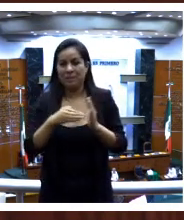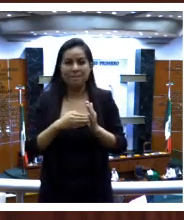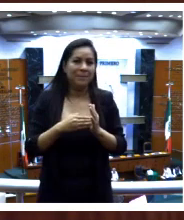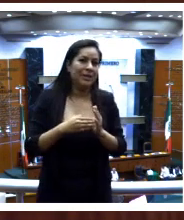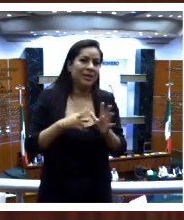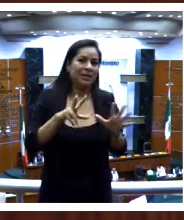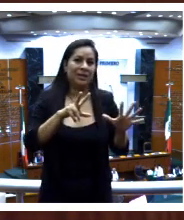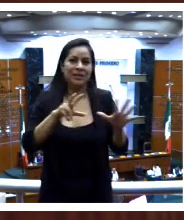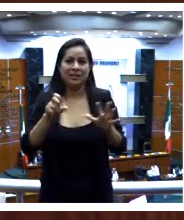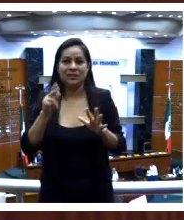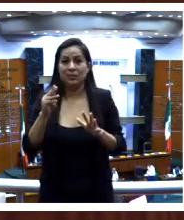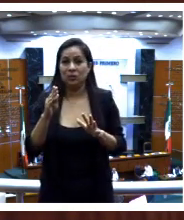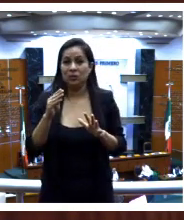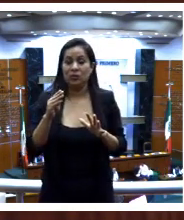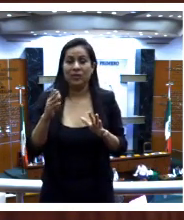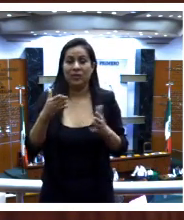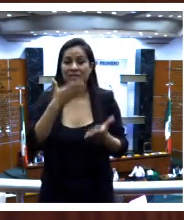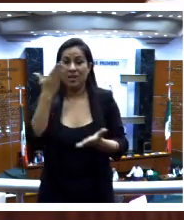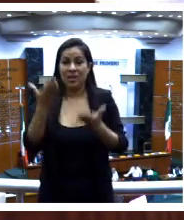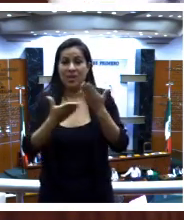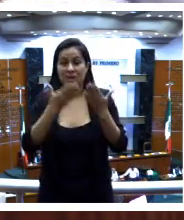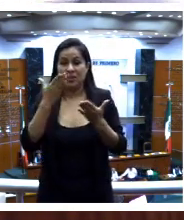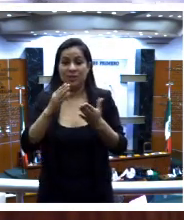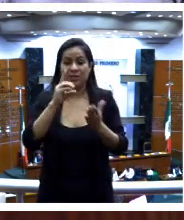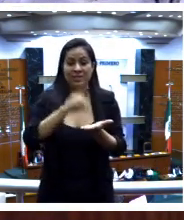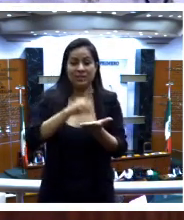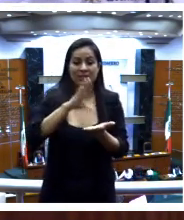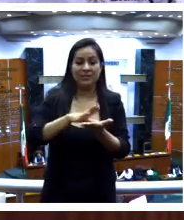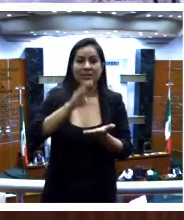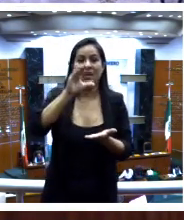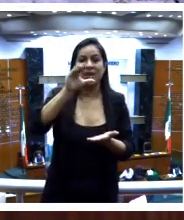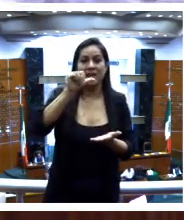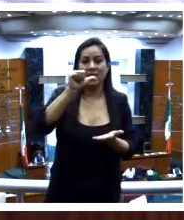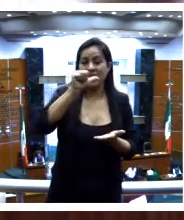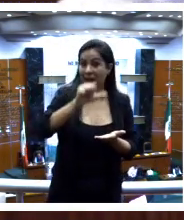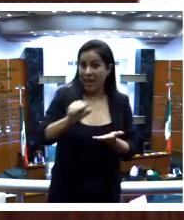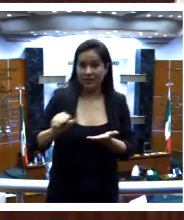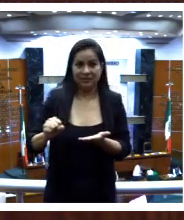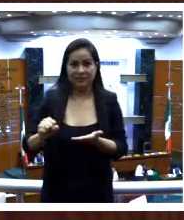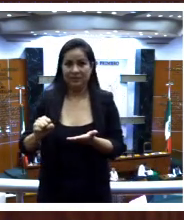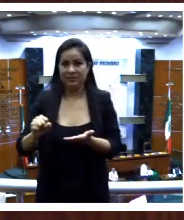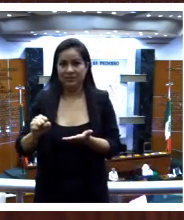6,390 estudiantes con discapacidad y aptitudes sobresalientes,